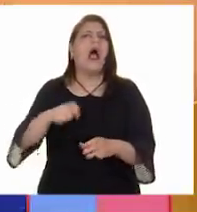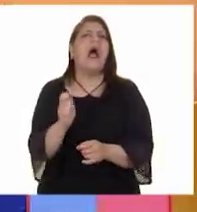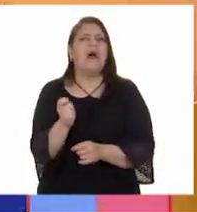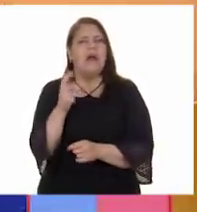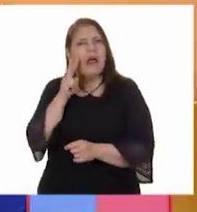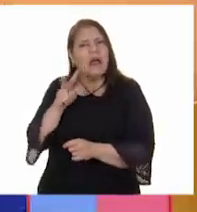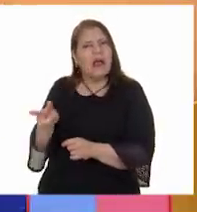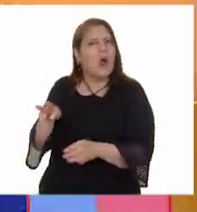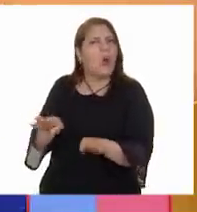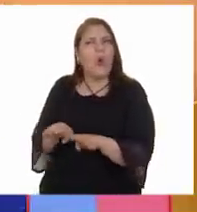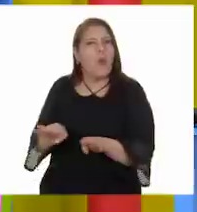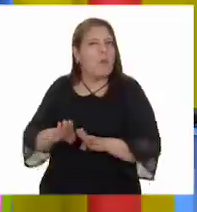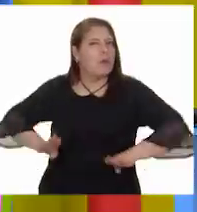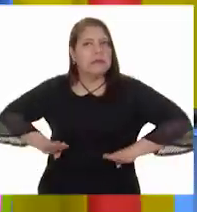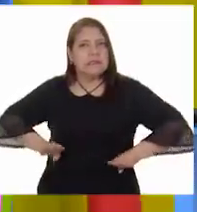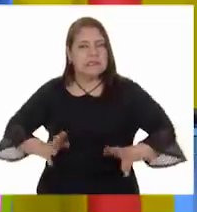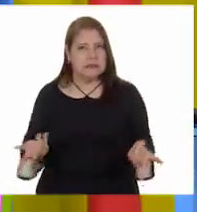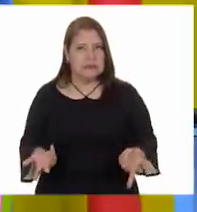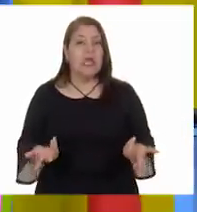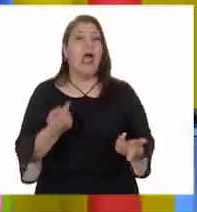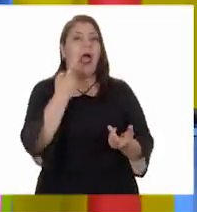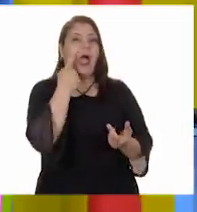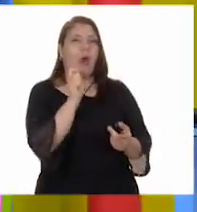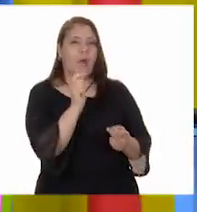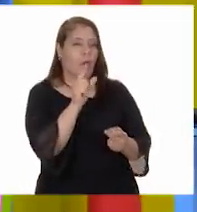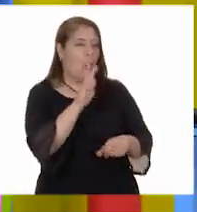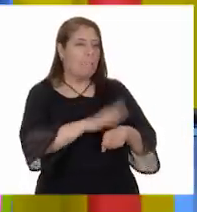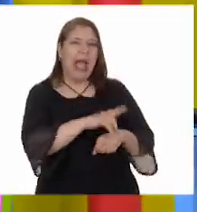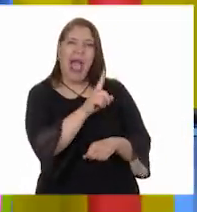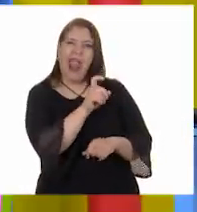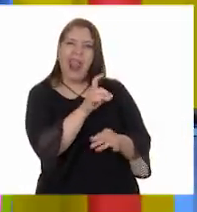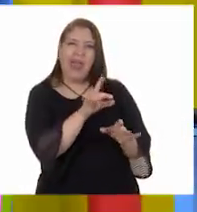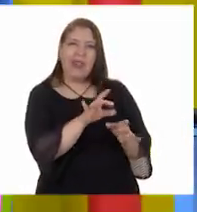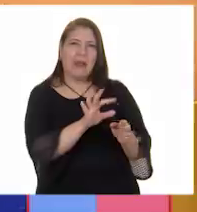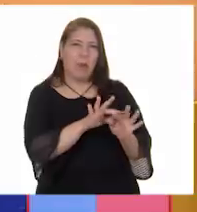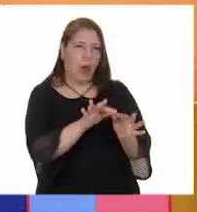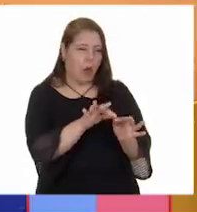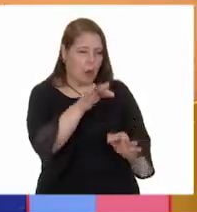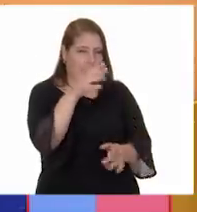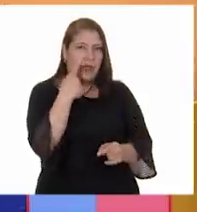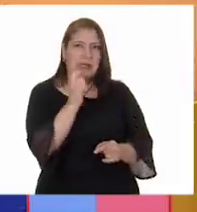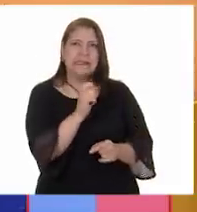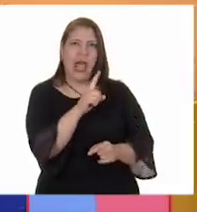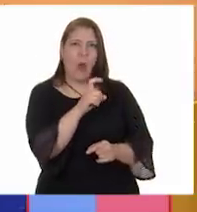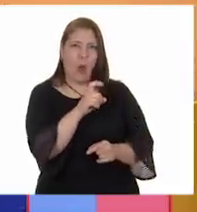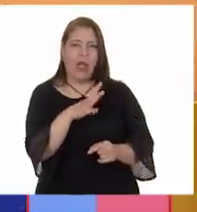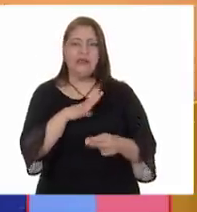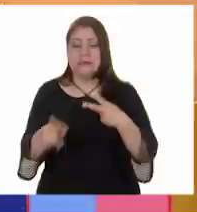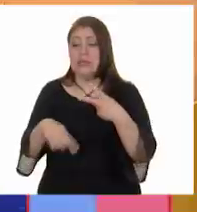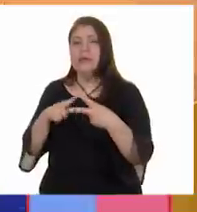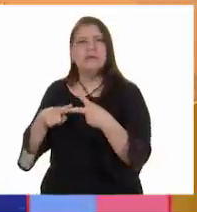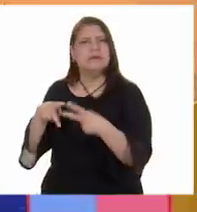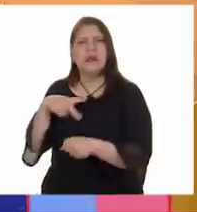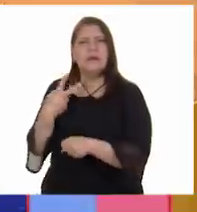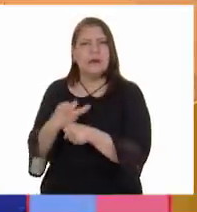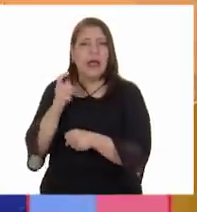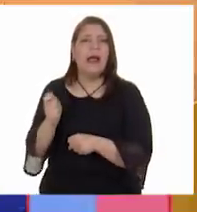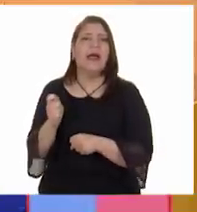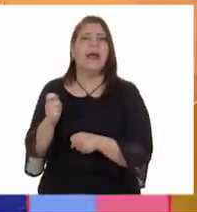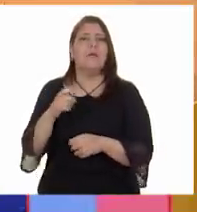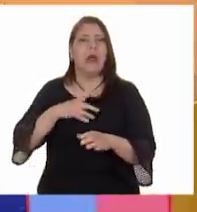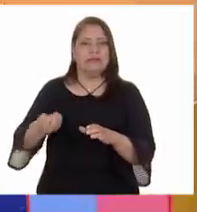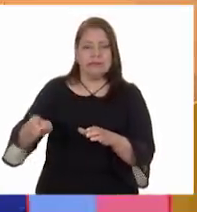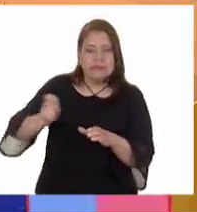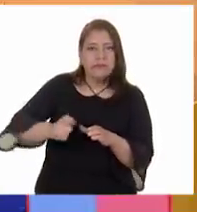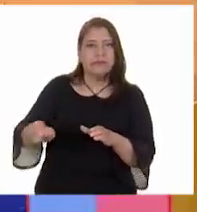veía esa masa? Se veía aguada, más líquida. Muy líquida, aguada. ¿Y la segunda mezcla en la que le echaron la